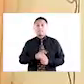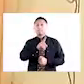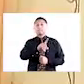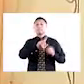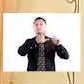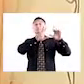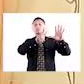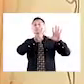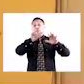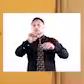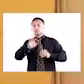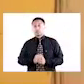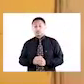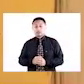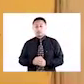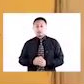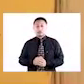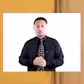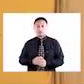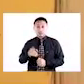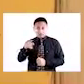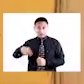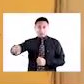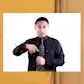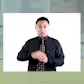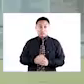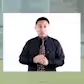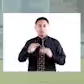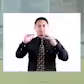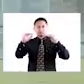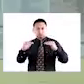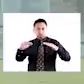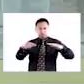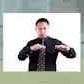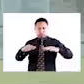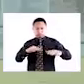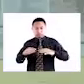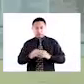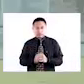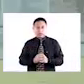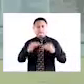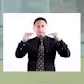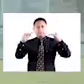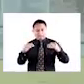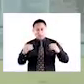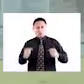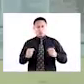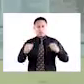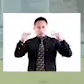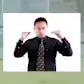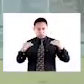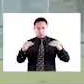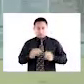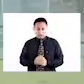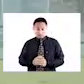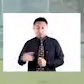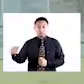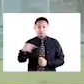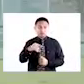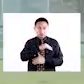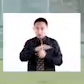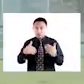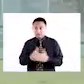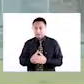Riobamba de 1797 y Ibarra de 1868, estos siendo menos fuertes, liberando menos energía, teniendo magnitudes